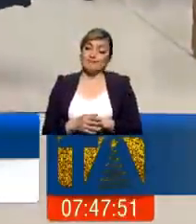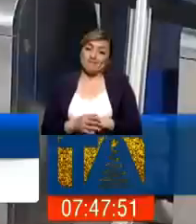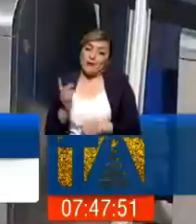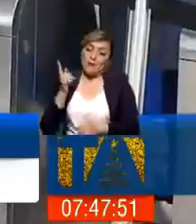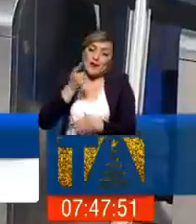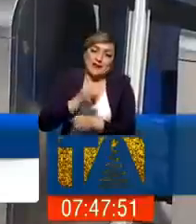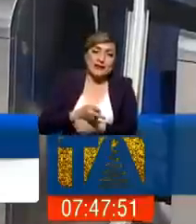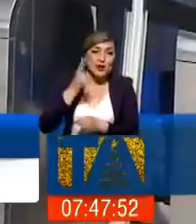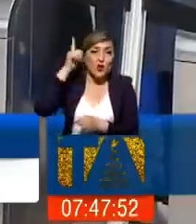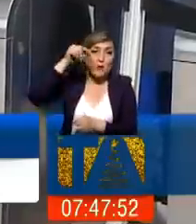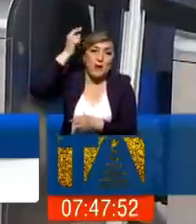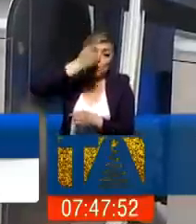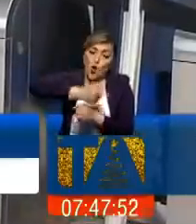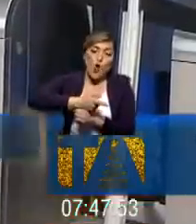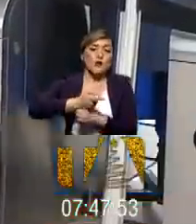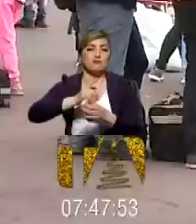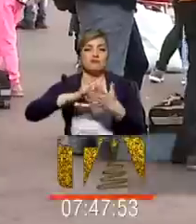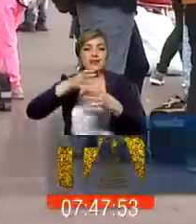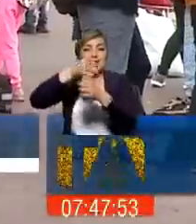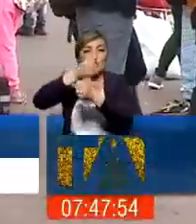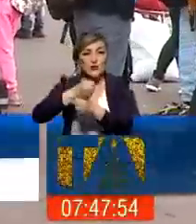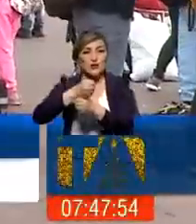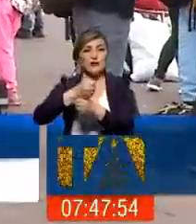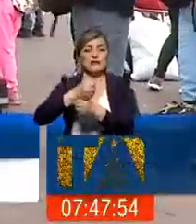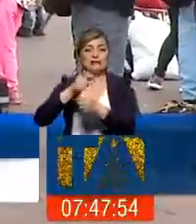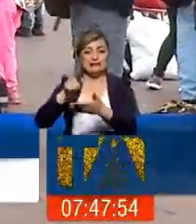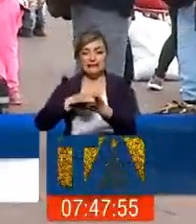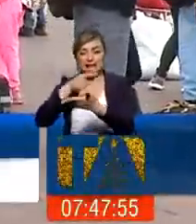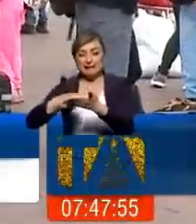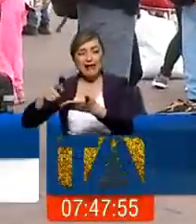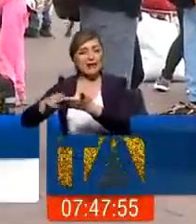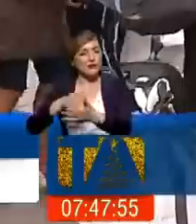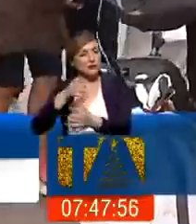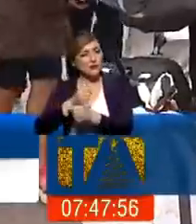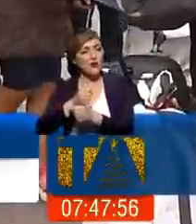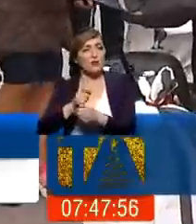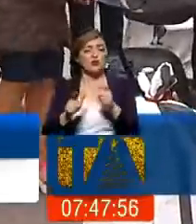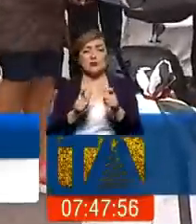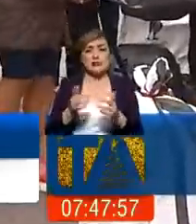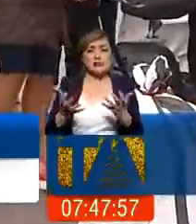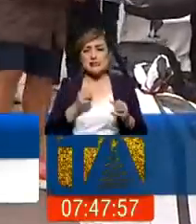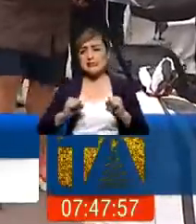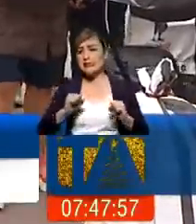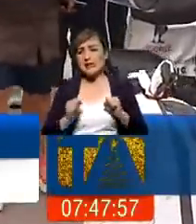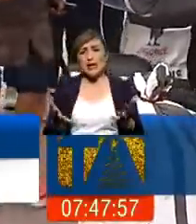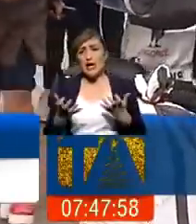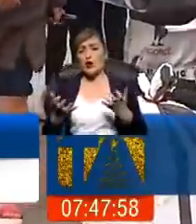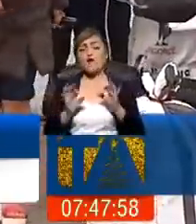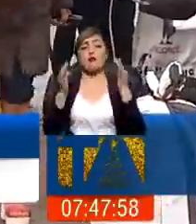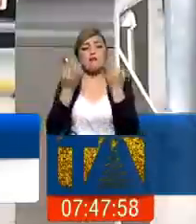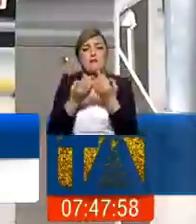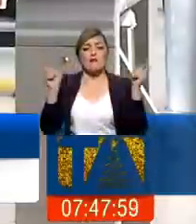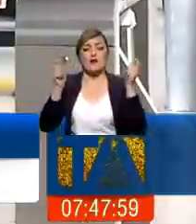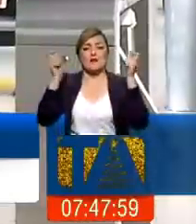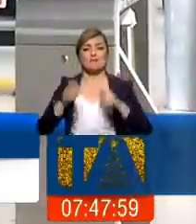bioseguridad anunciadas por el gobierno, los ciudadanos se apuran por reencontrarse con sus familias. Hay quienes dudan lograr embarcarse, pues su salida es